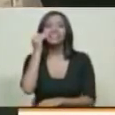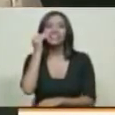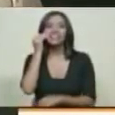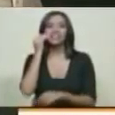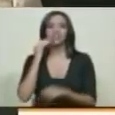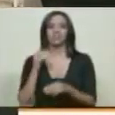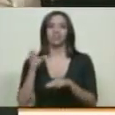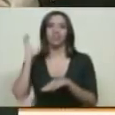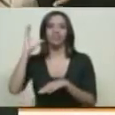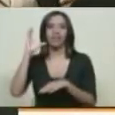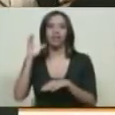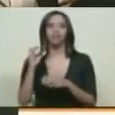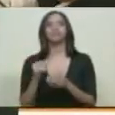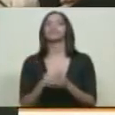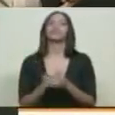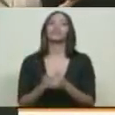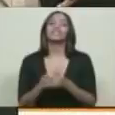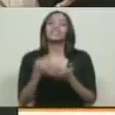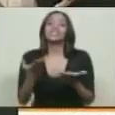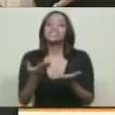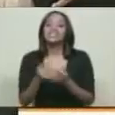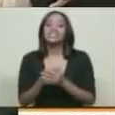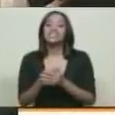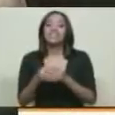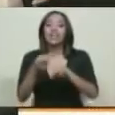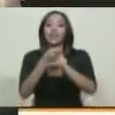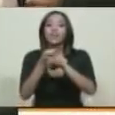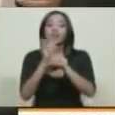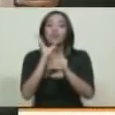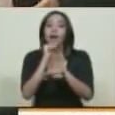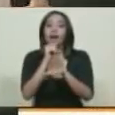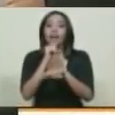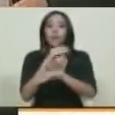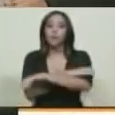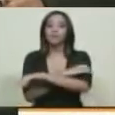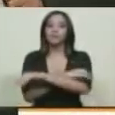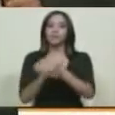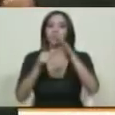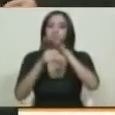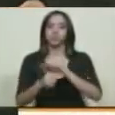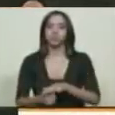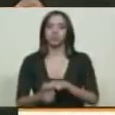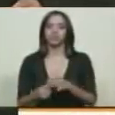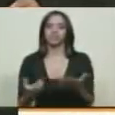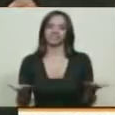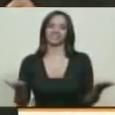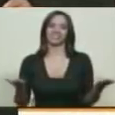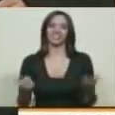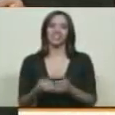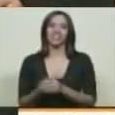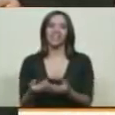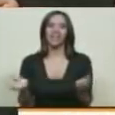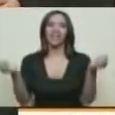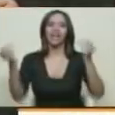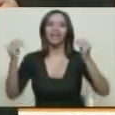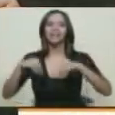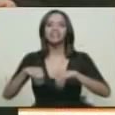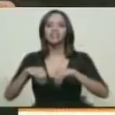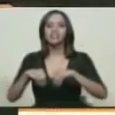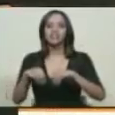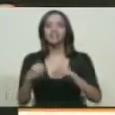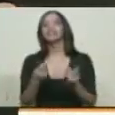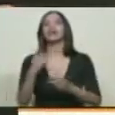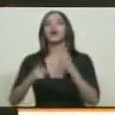siempre. O sea, además, sin el Estado no son nada. Realmente, ¿qué gran negocio hay en Venezuela que sea generador